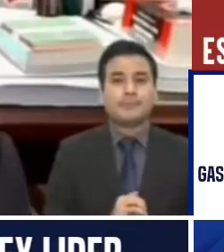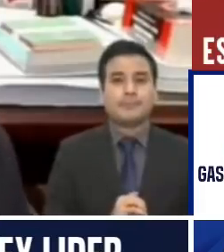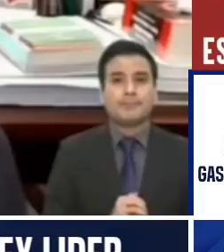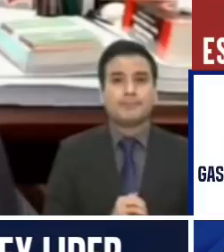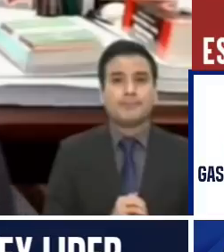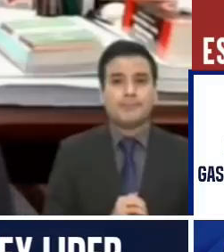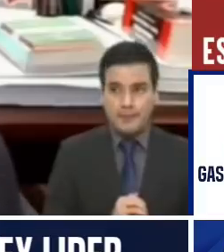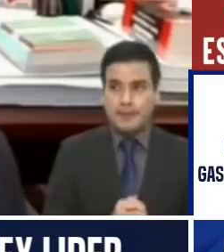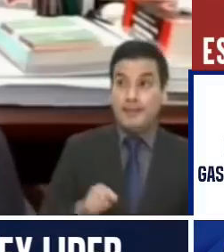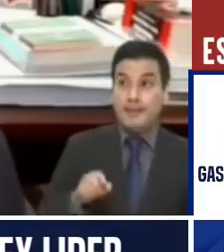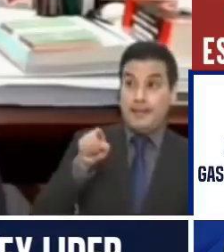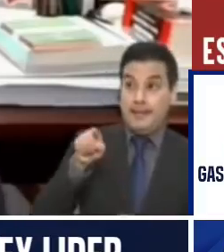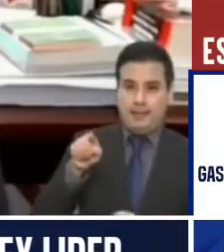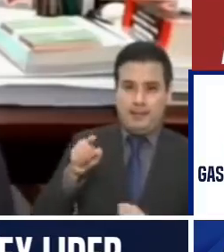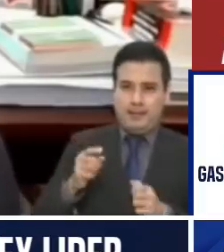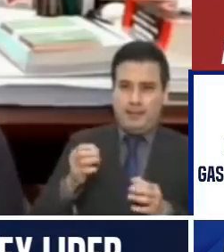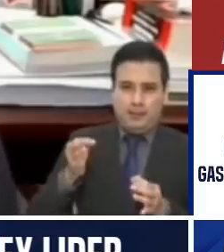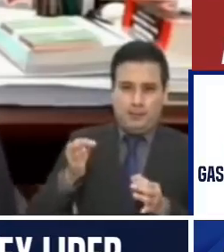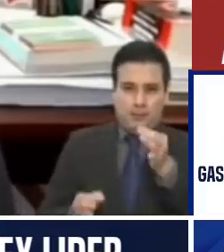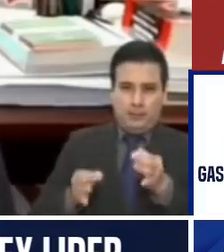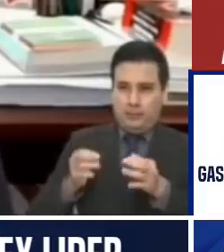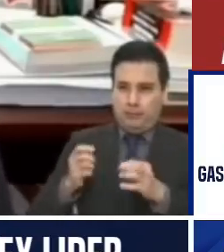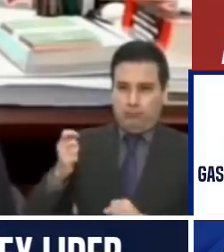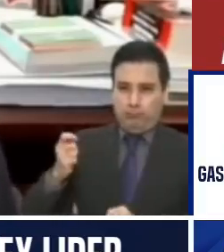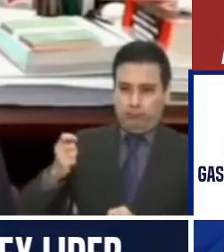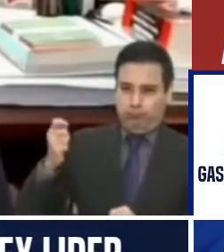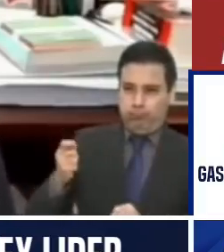nota de lo establecido en la sentencia